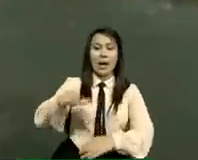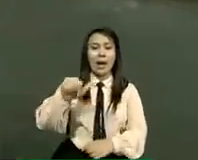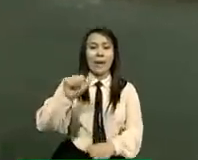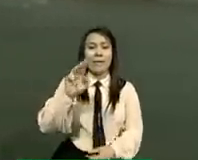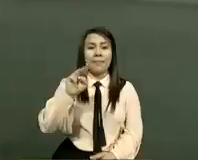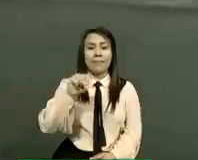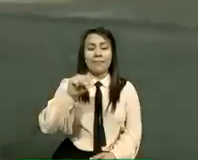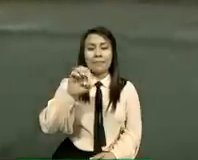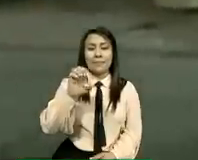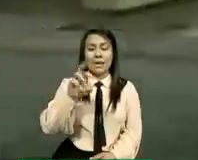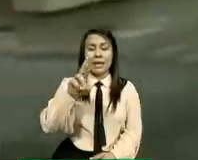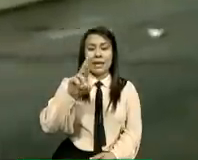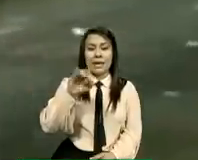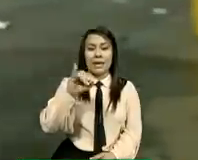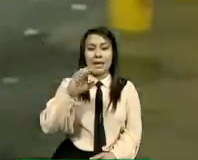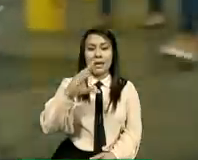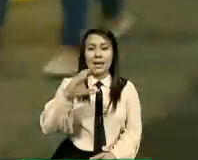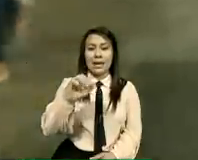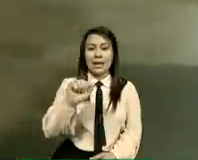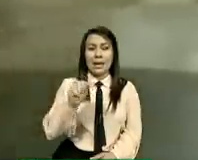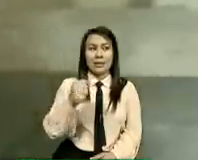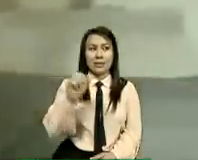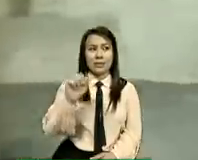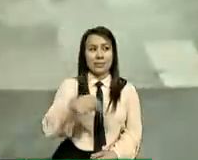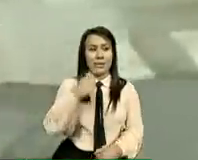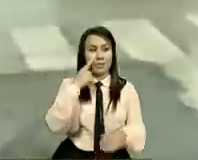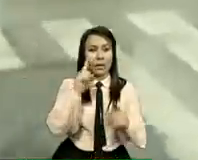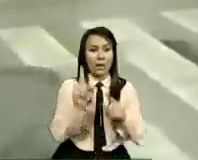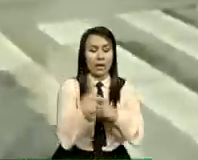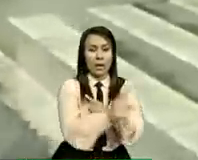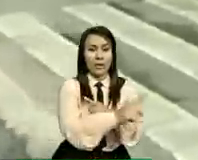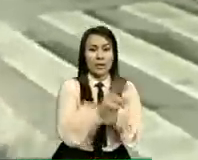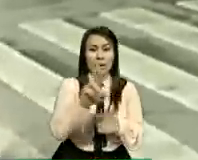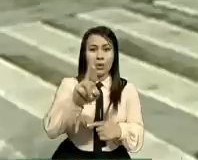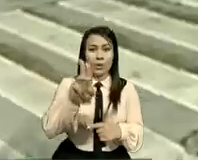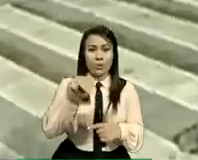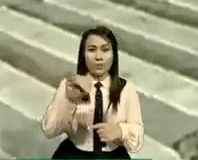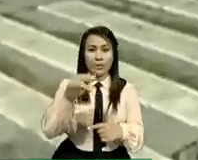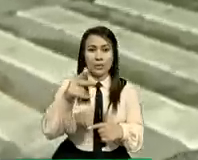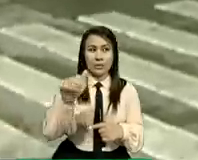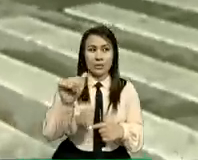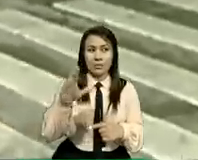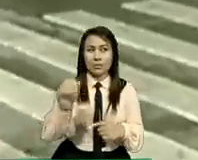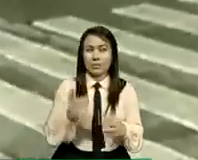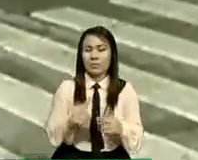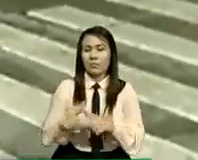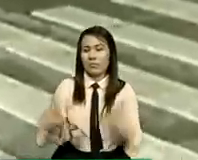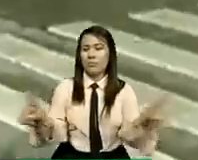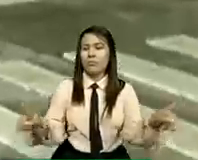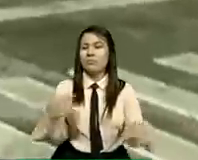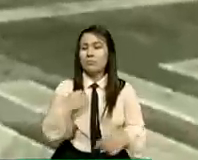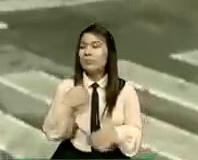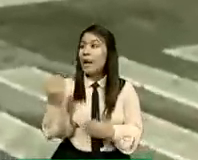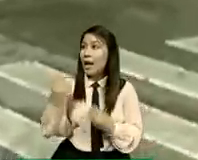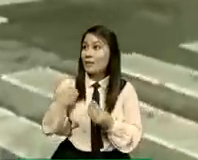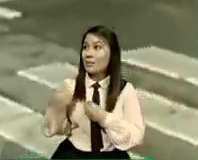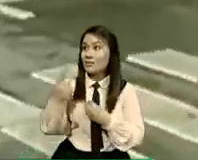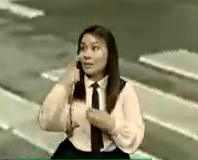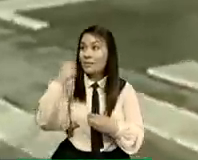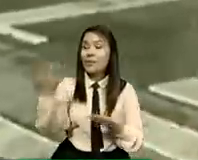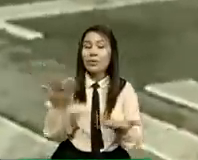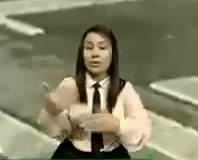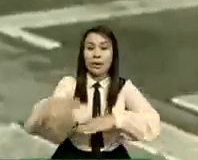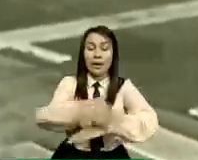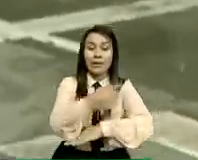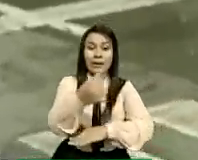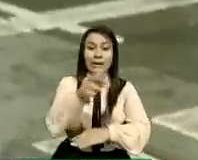como ruta de desvío, ruta alterna, la calle Rumichaca, que también los conduce al norte a través de la calle Julián Coronel. También García Moreno, Carchi,